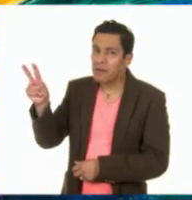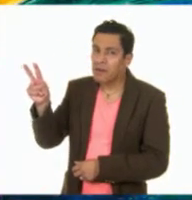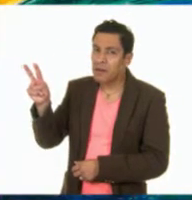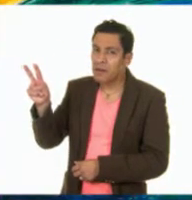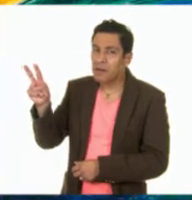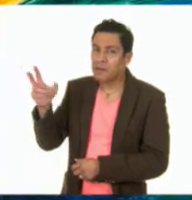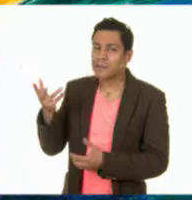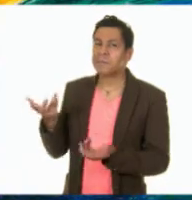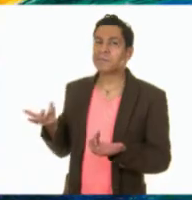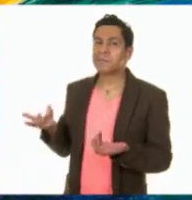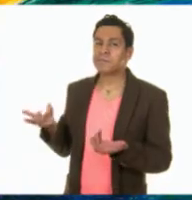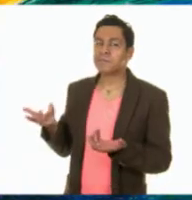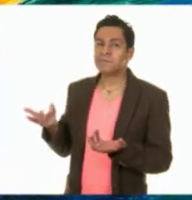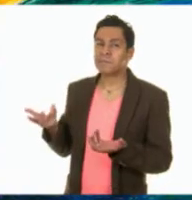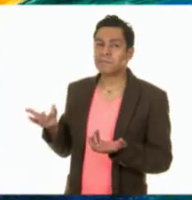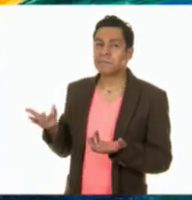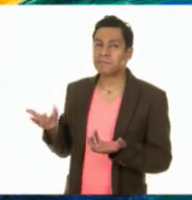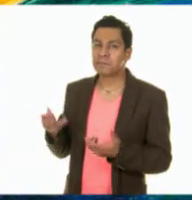un